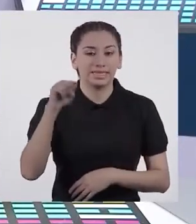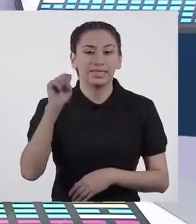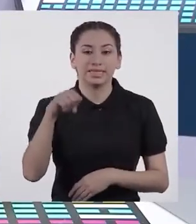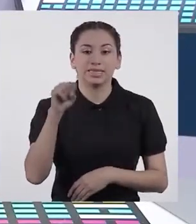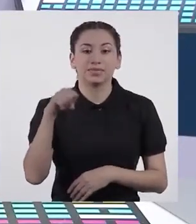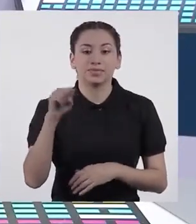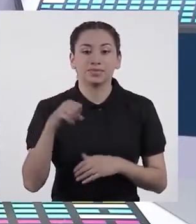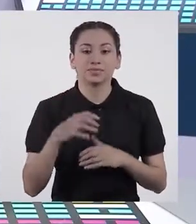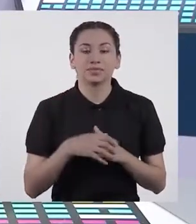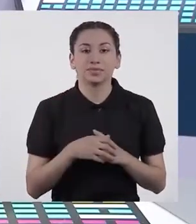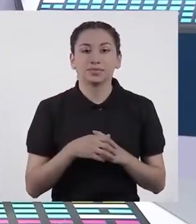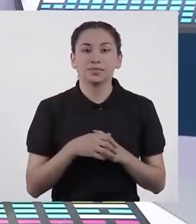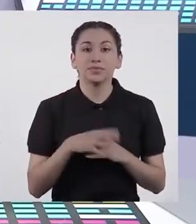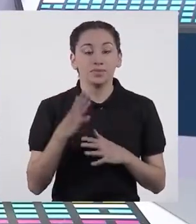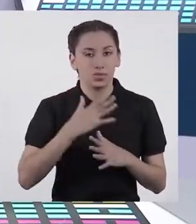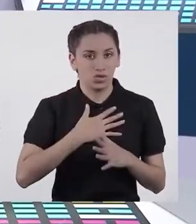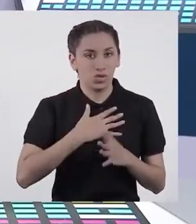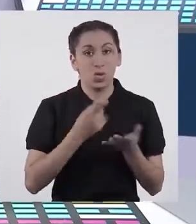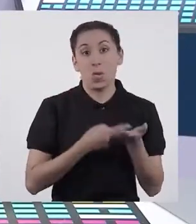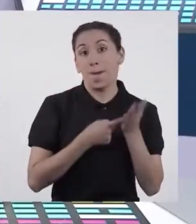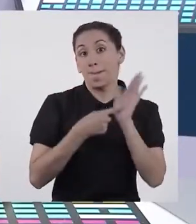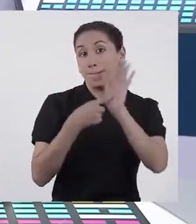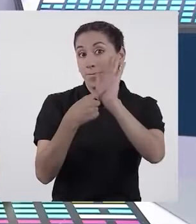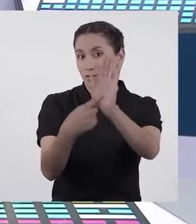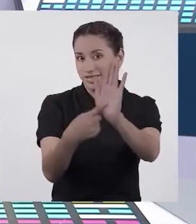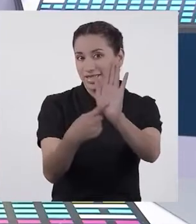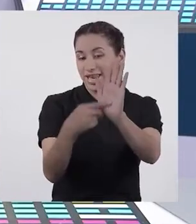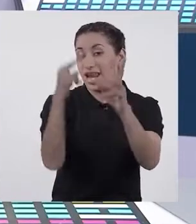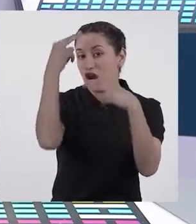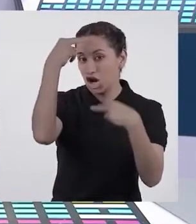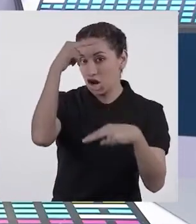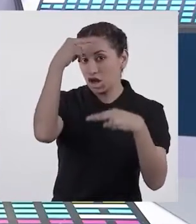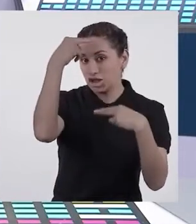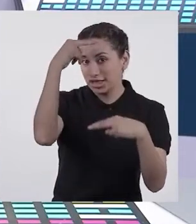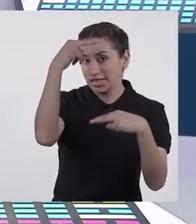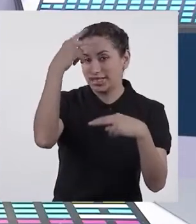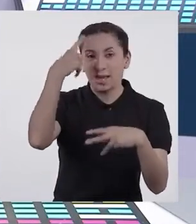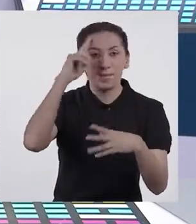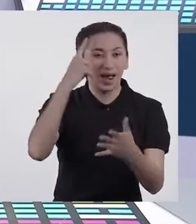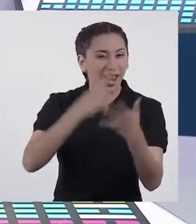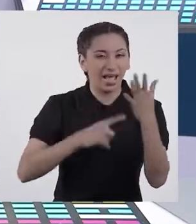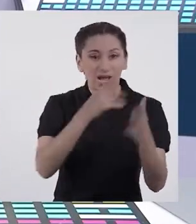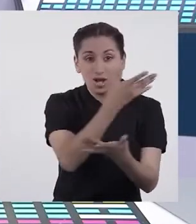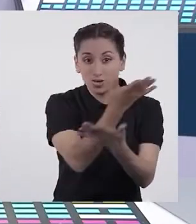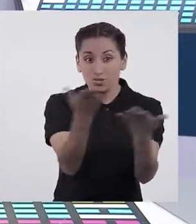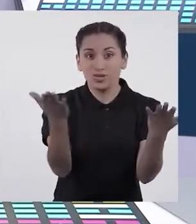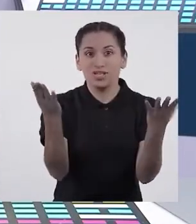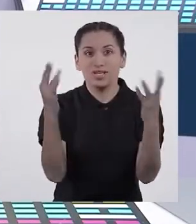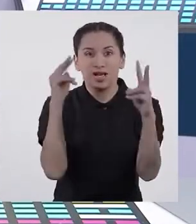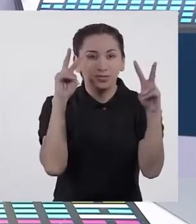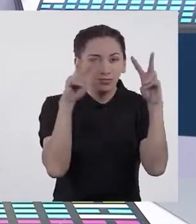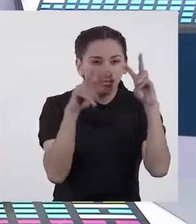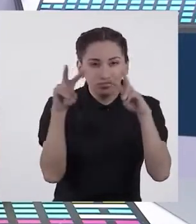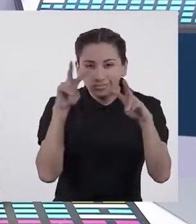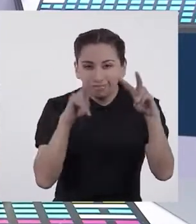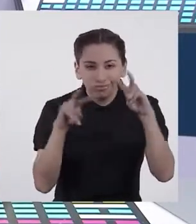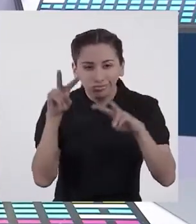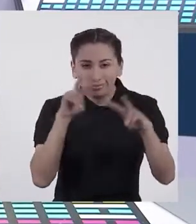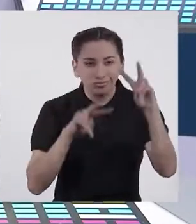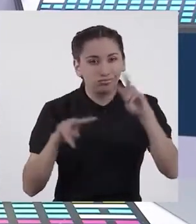Sí. Les voy a mostrar la noticia para que la analicemos juntos.